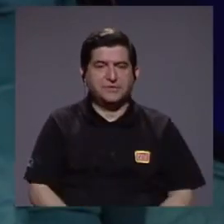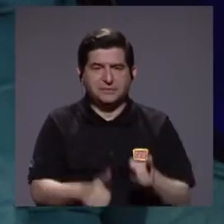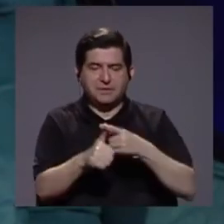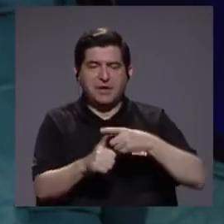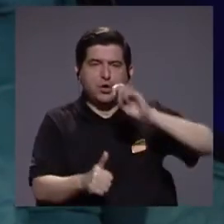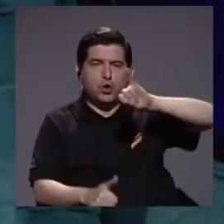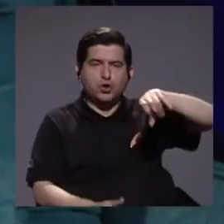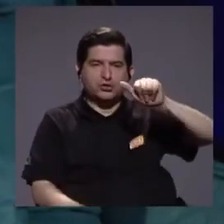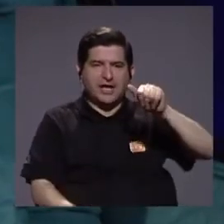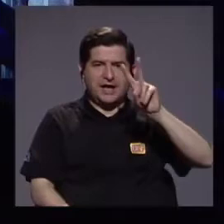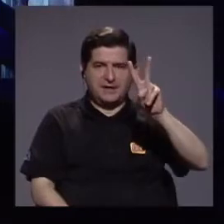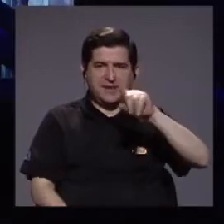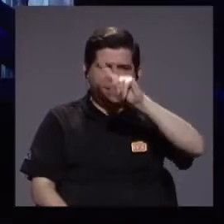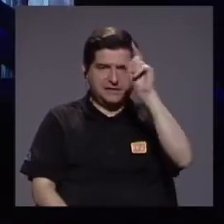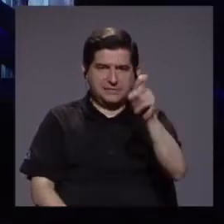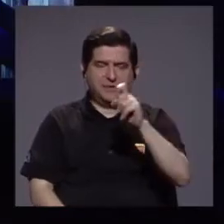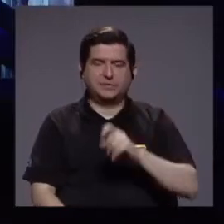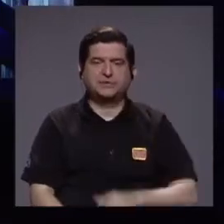Ángel Vargas.